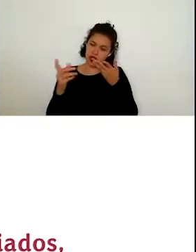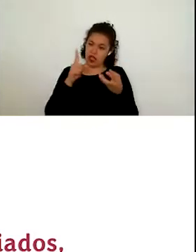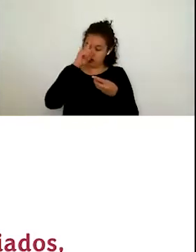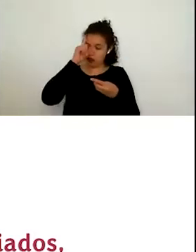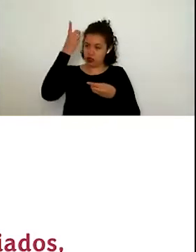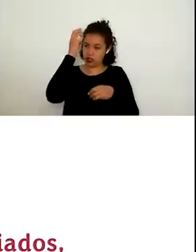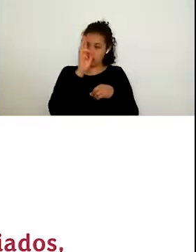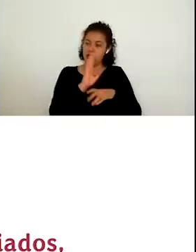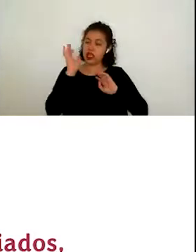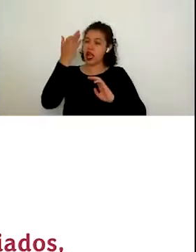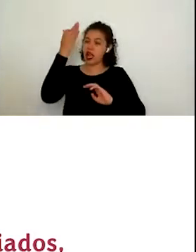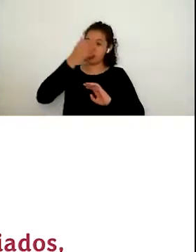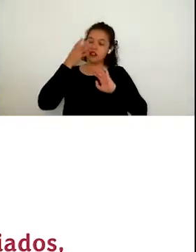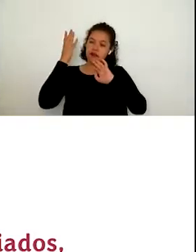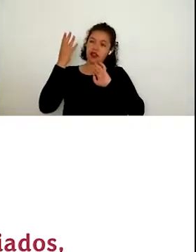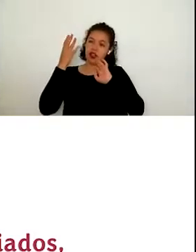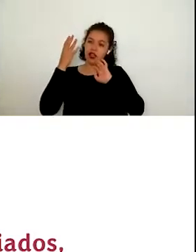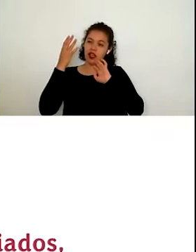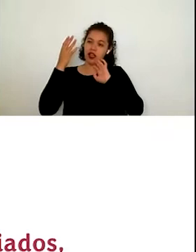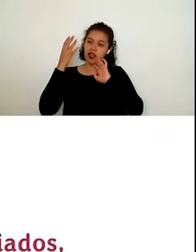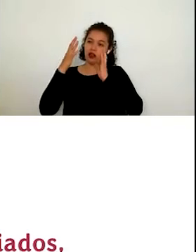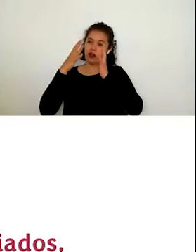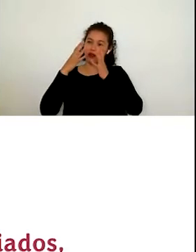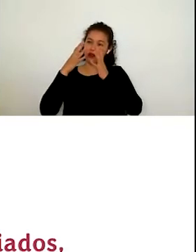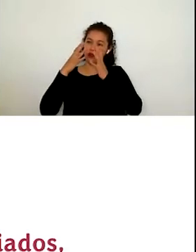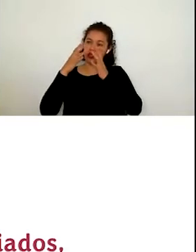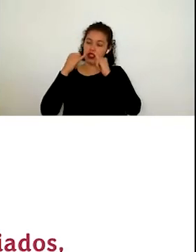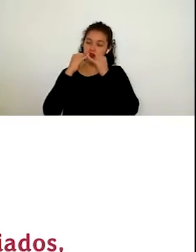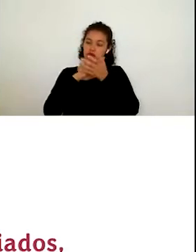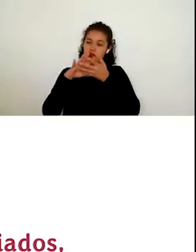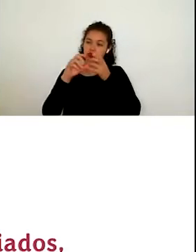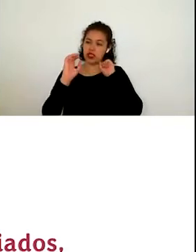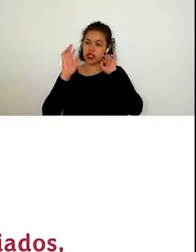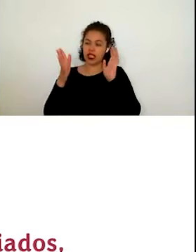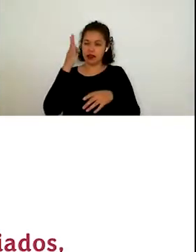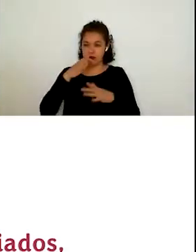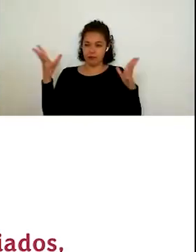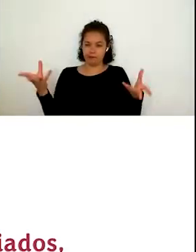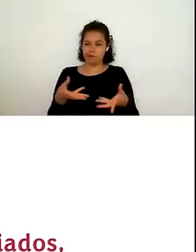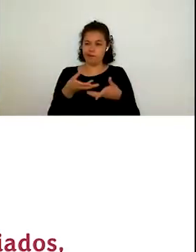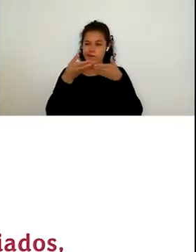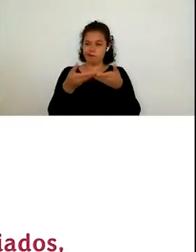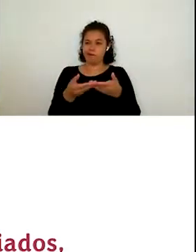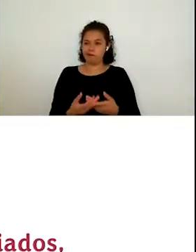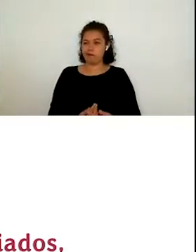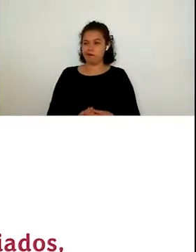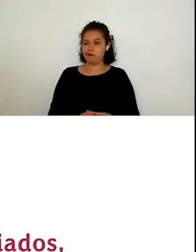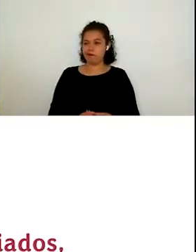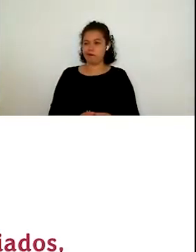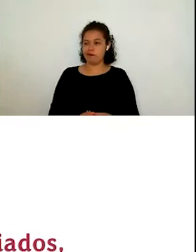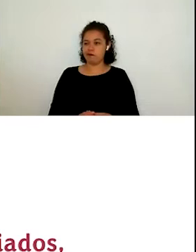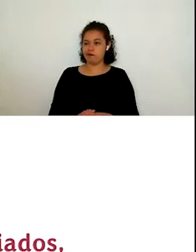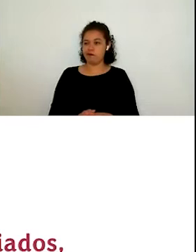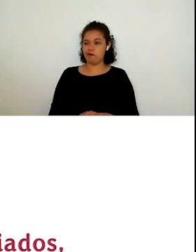haya aprobado esta extinción de la institución, tendrán que aportar o